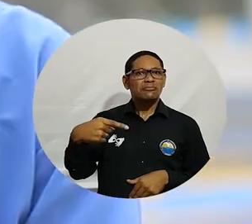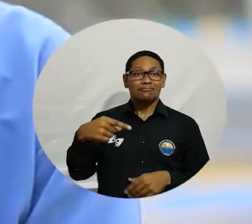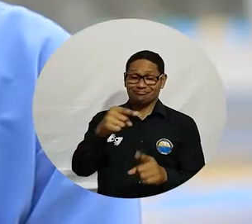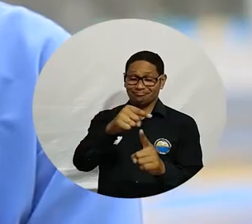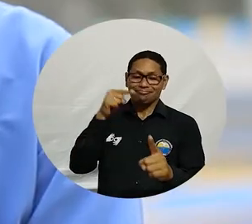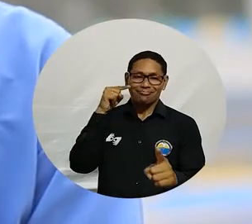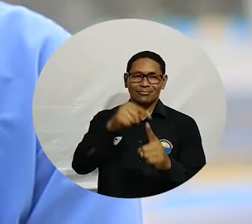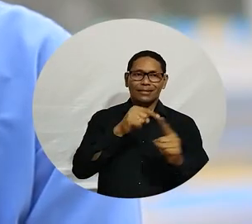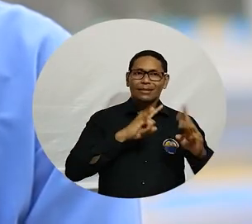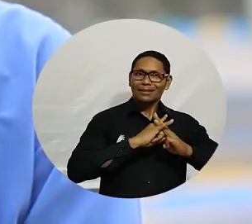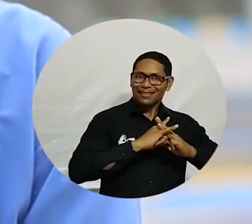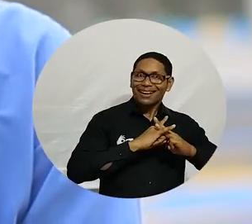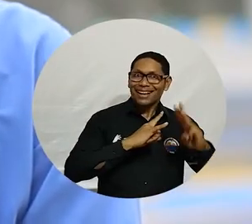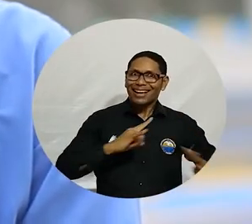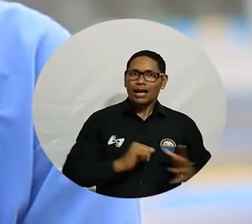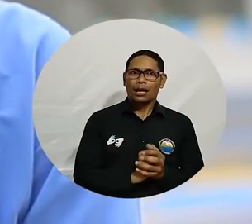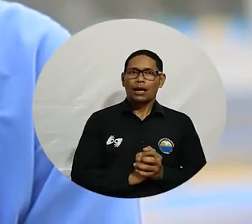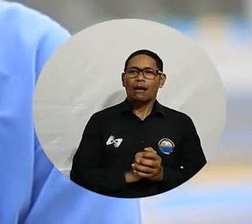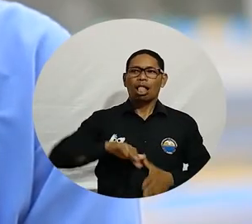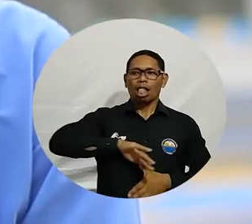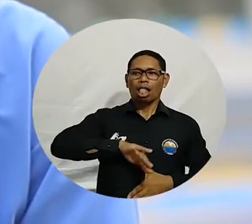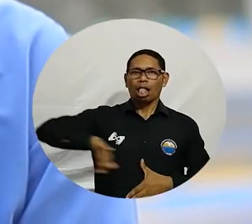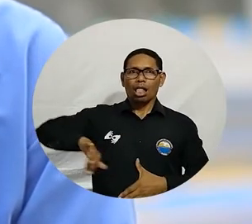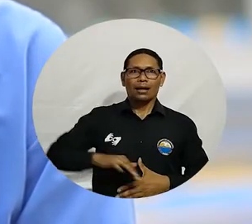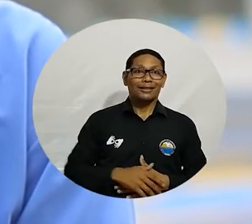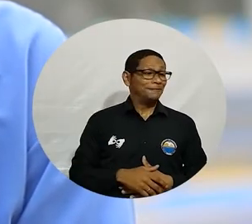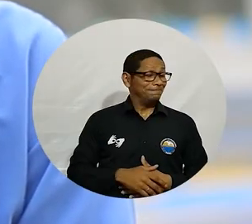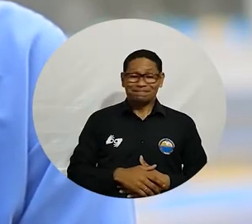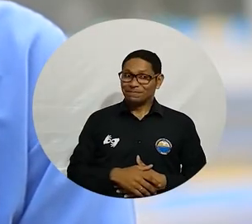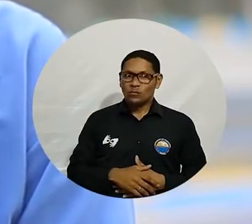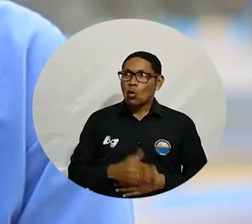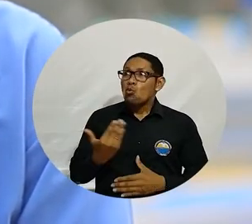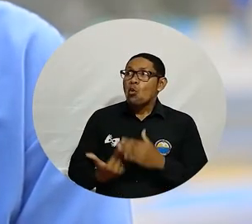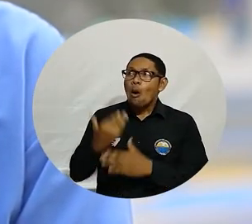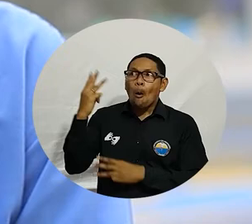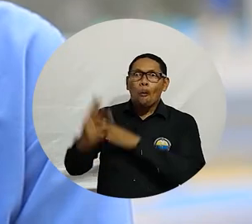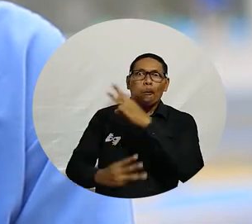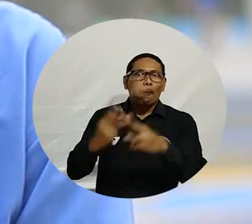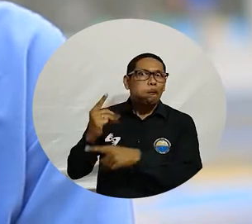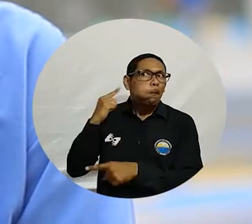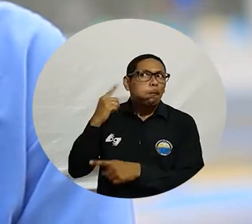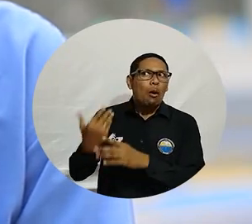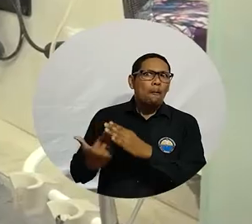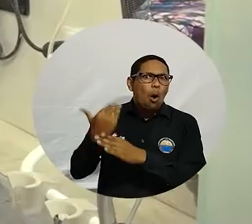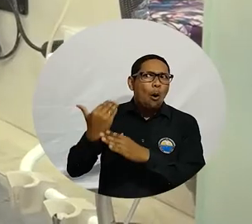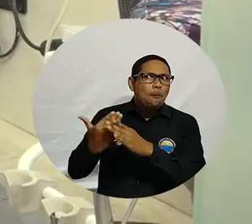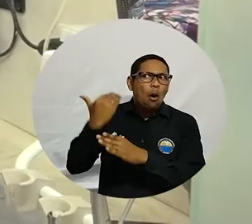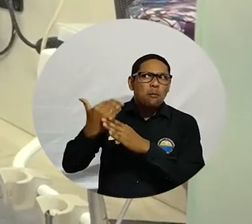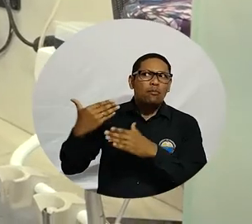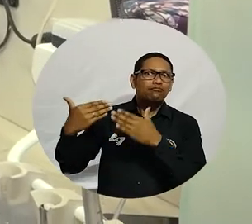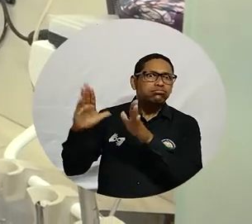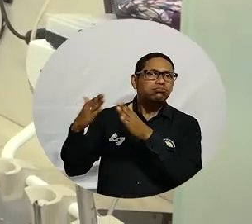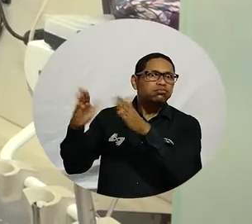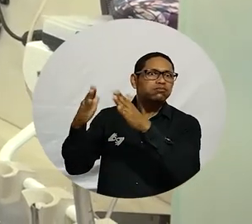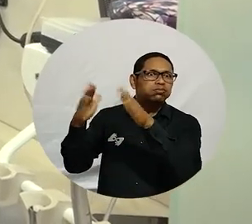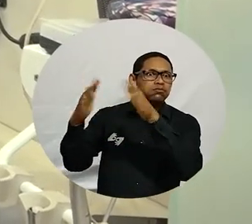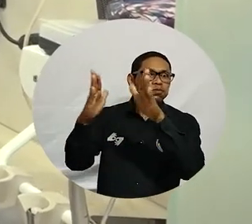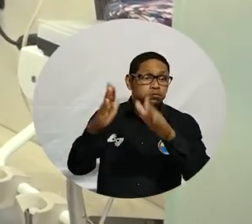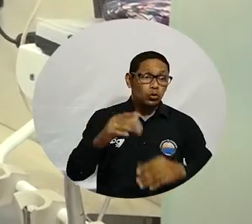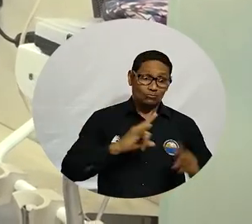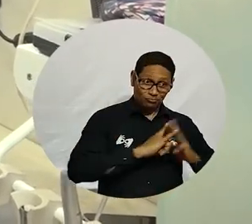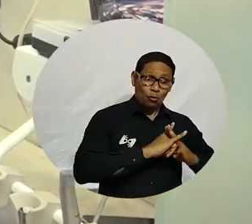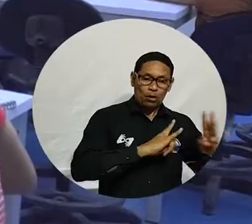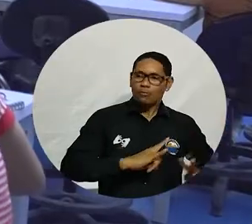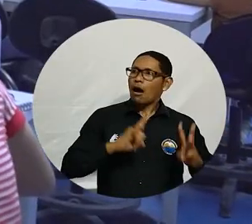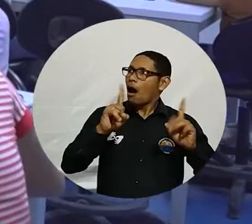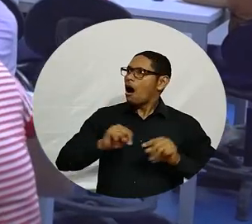Magdalena que no puede quedar por fuera de lo que son las tendencias internacionales en torno a